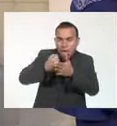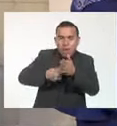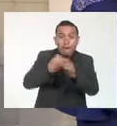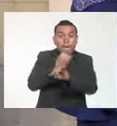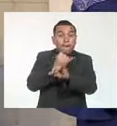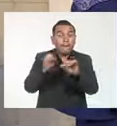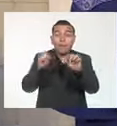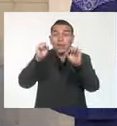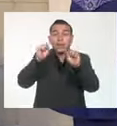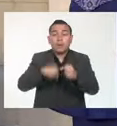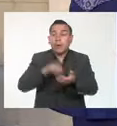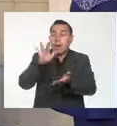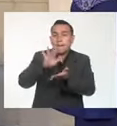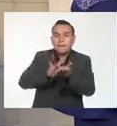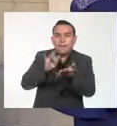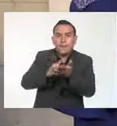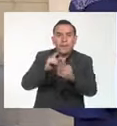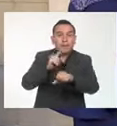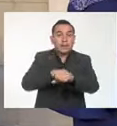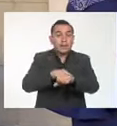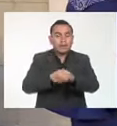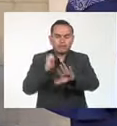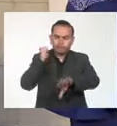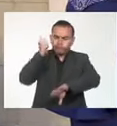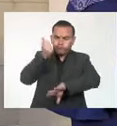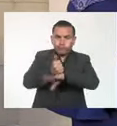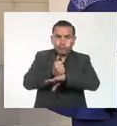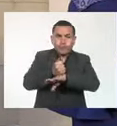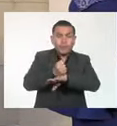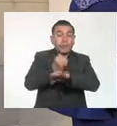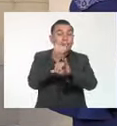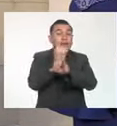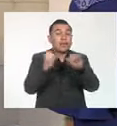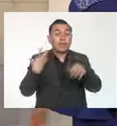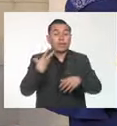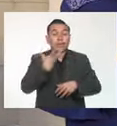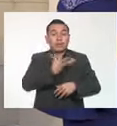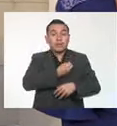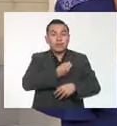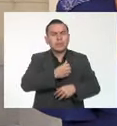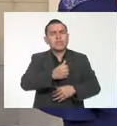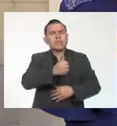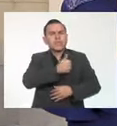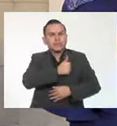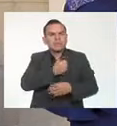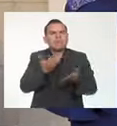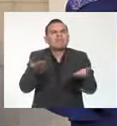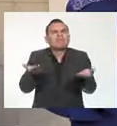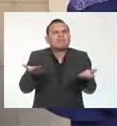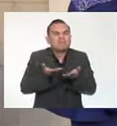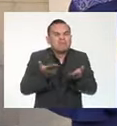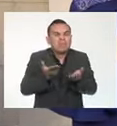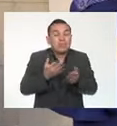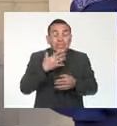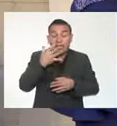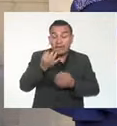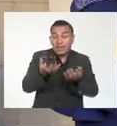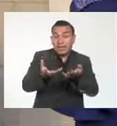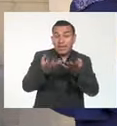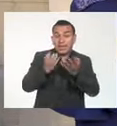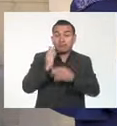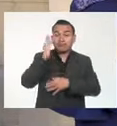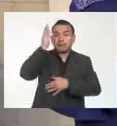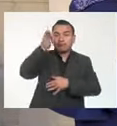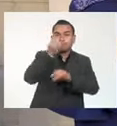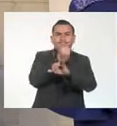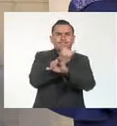no pudieron aprovechar ese momento. De nosotros depende que el nuestro sea uno de los pocos casos que tuvieron éxito, y